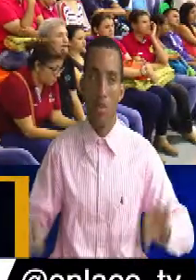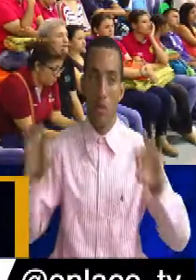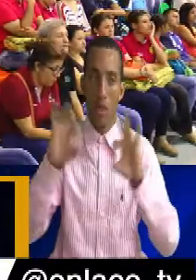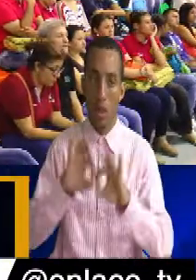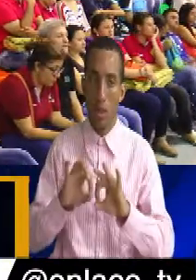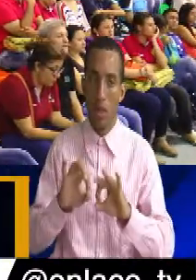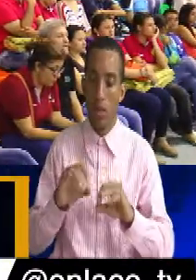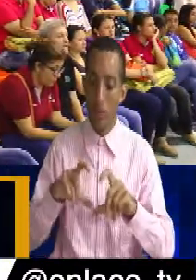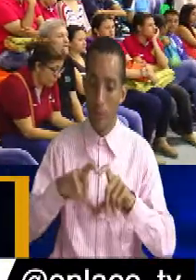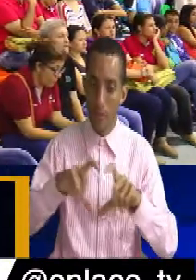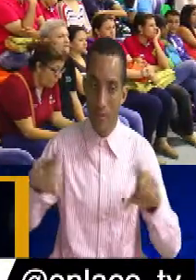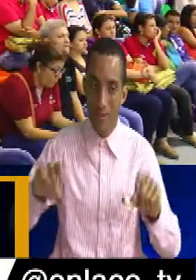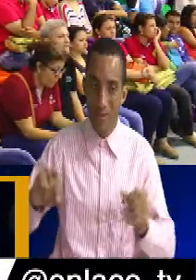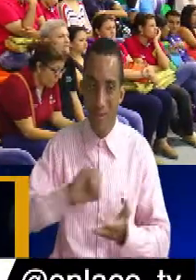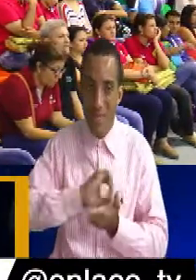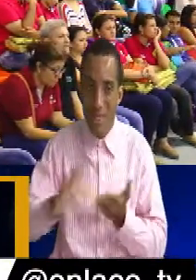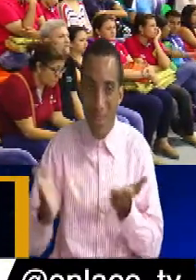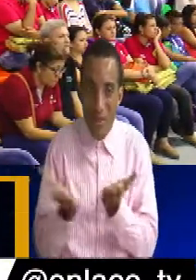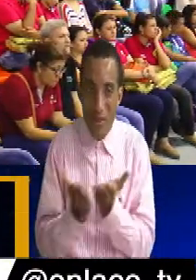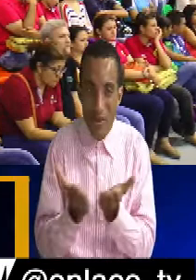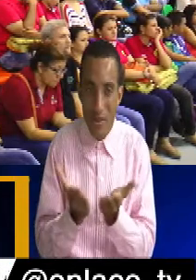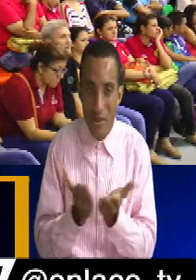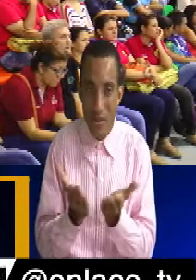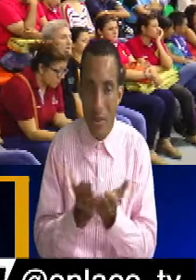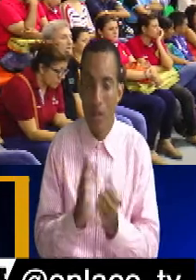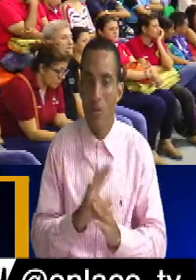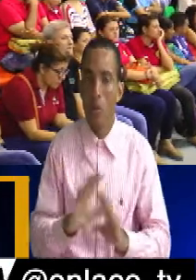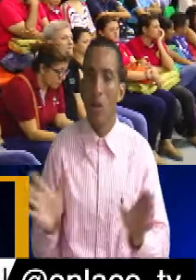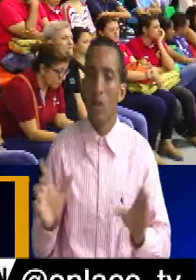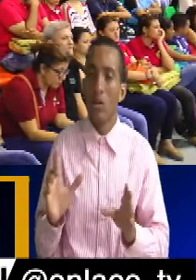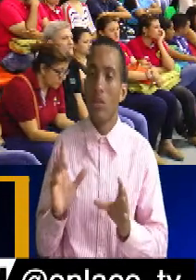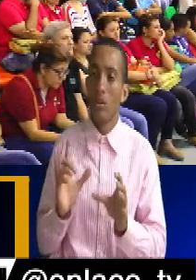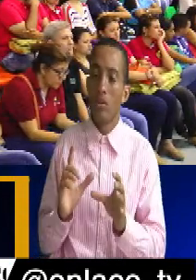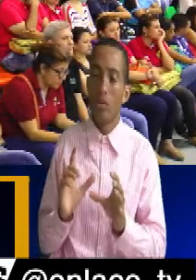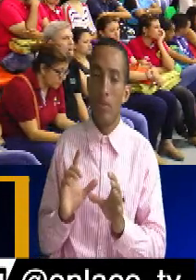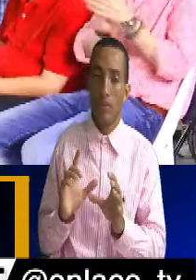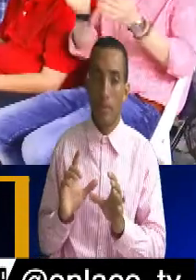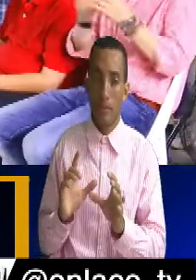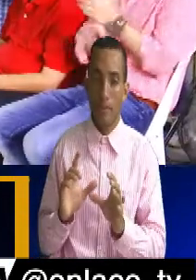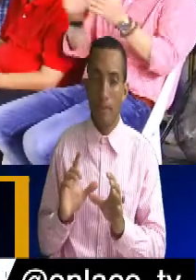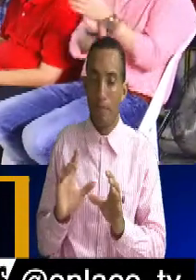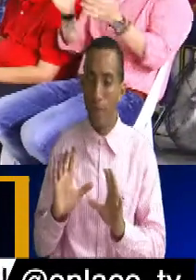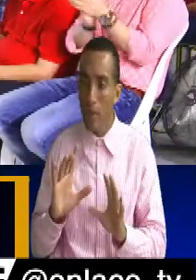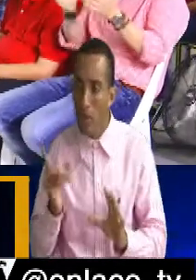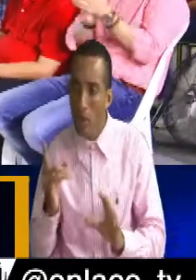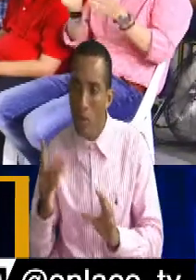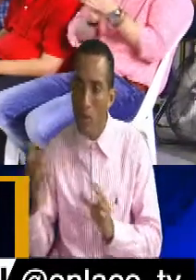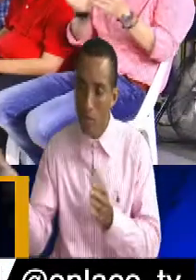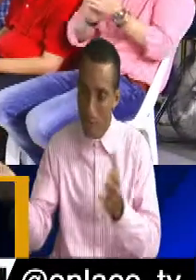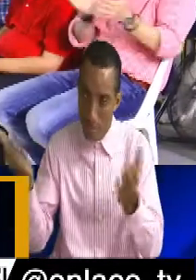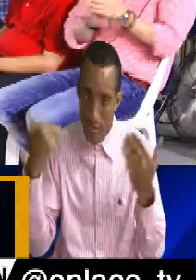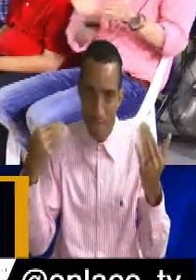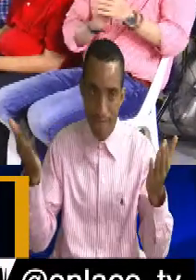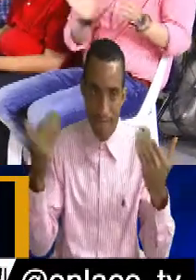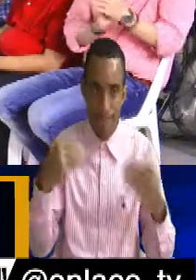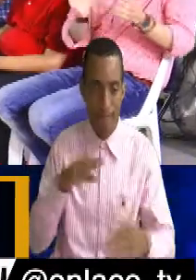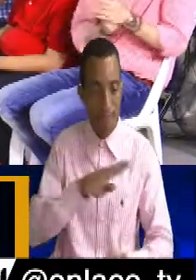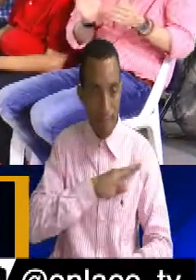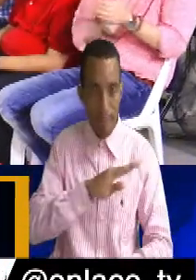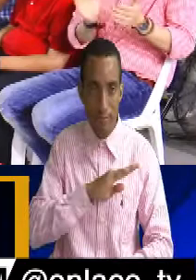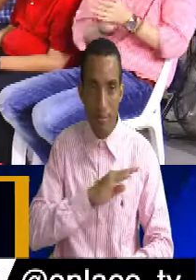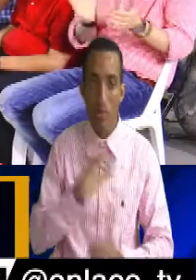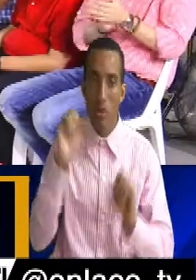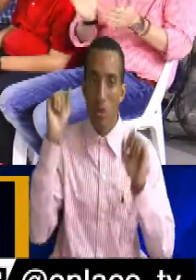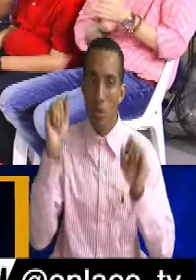de esta importante beca que ofrece la Alcaldía Municipal con la finalidad de generar un encuentro más cercano con los estudiantes y la Administración Municipal, en donde